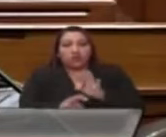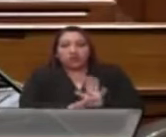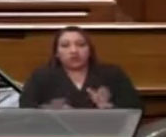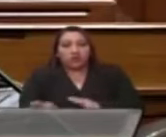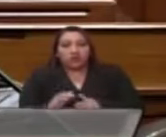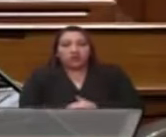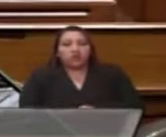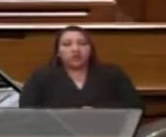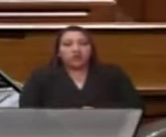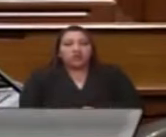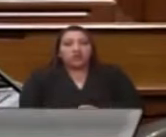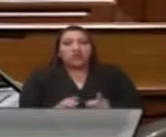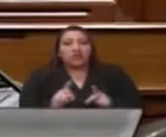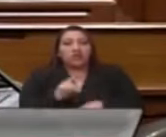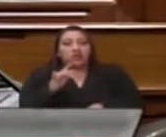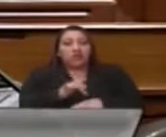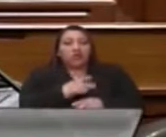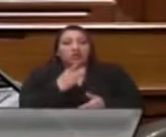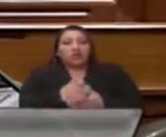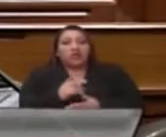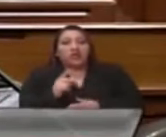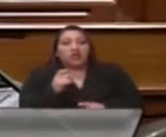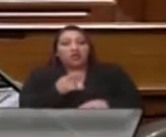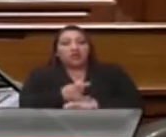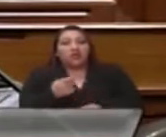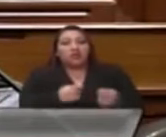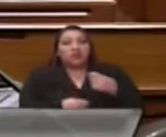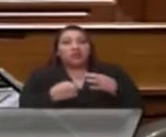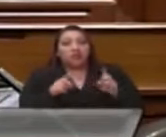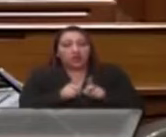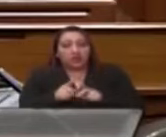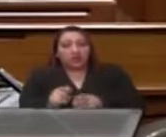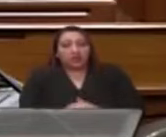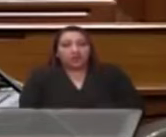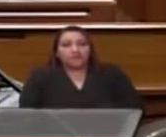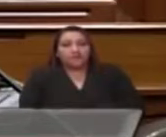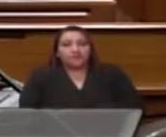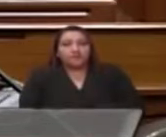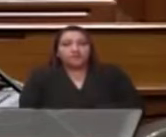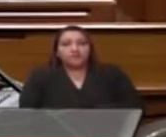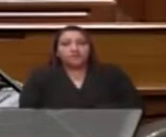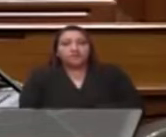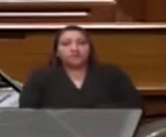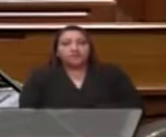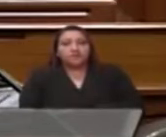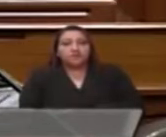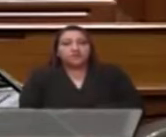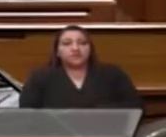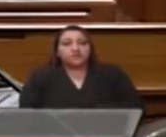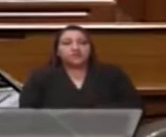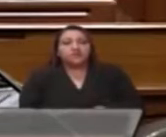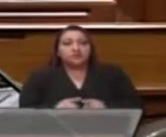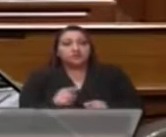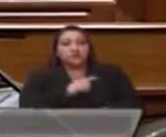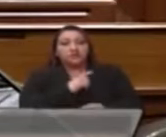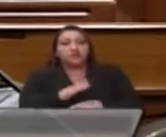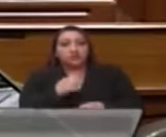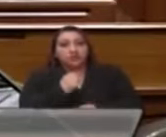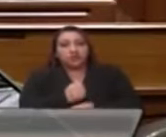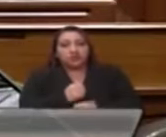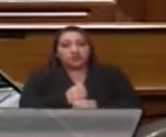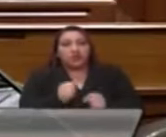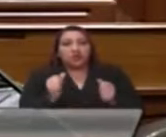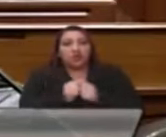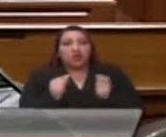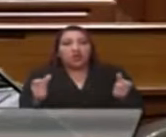la imprescriptibilidad de los delitos contra la administración pública también. Por otro lado, se fortalecerá el funcionamiento